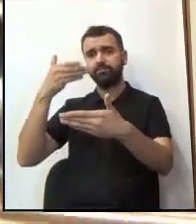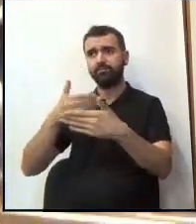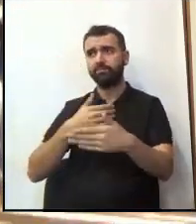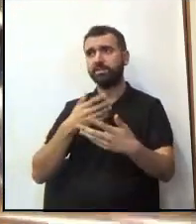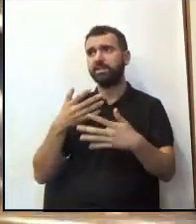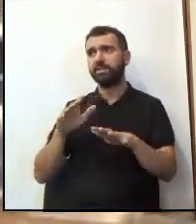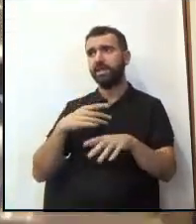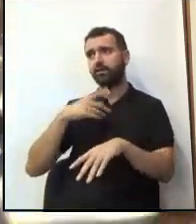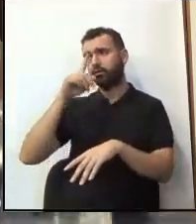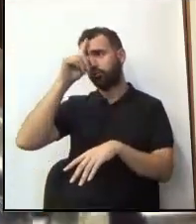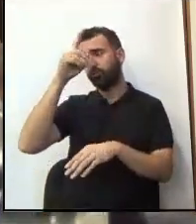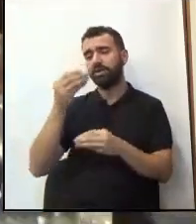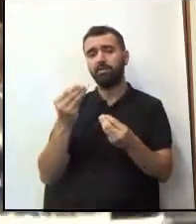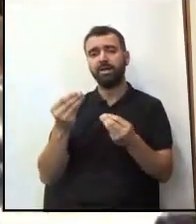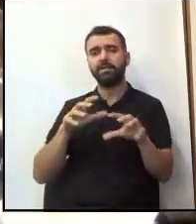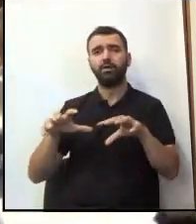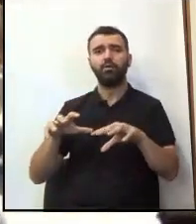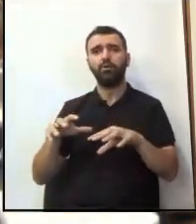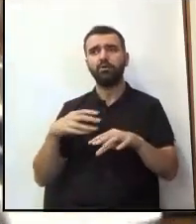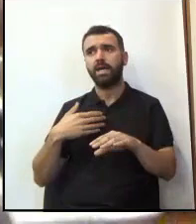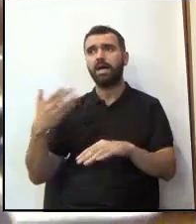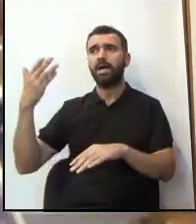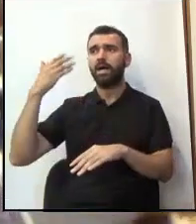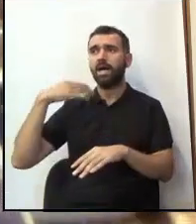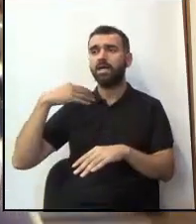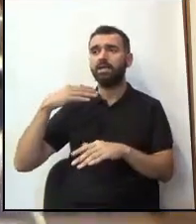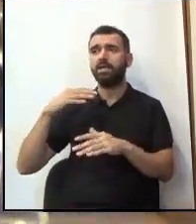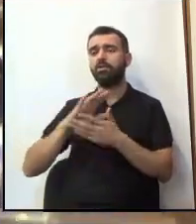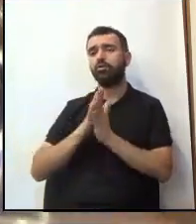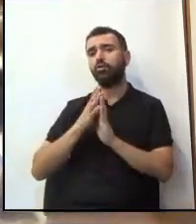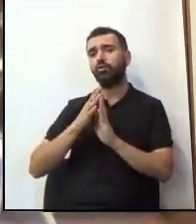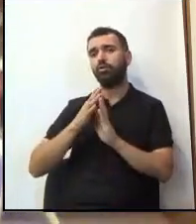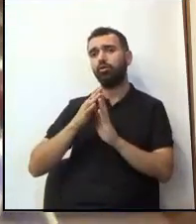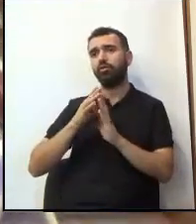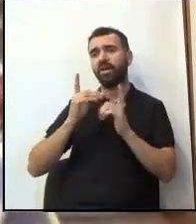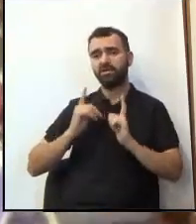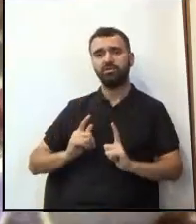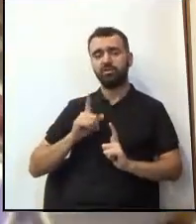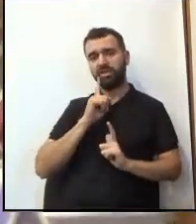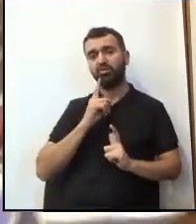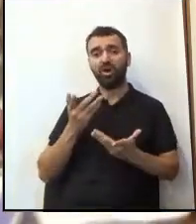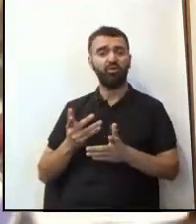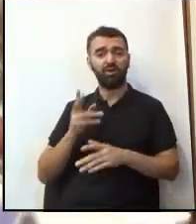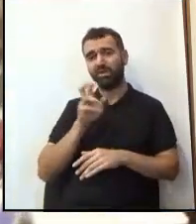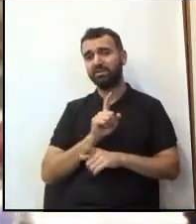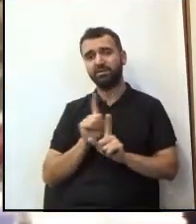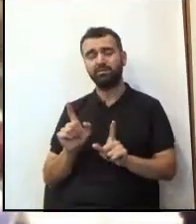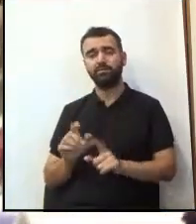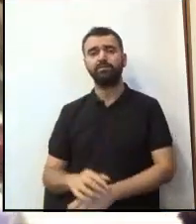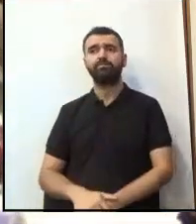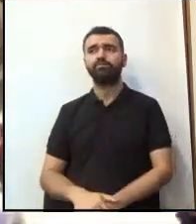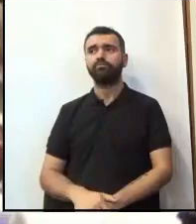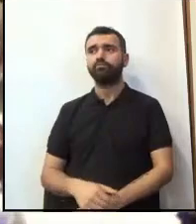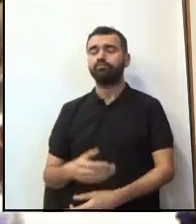siendo costumbre que pasen cosas. Antes tomábamos todos vacaciones, ahora parece que no. Se entregó